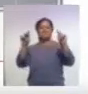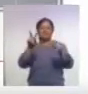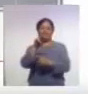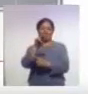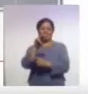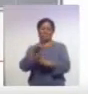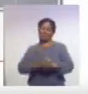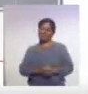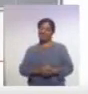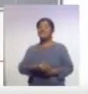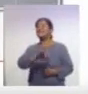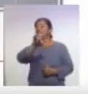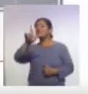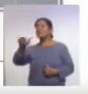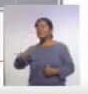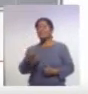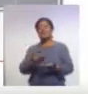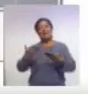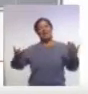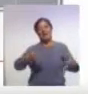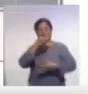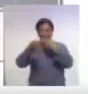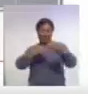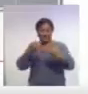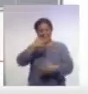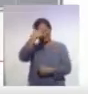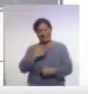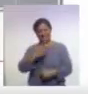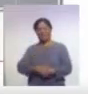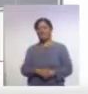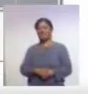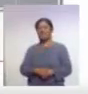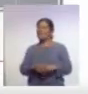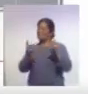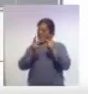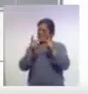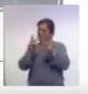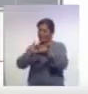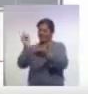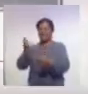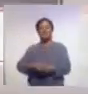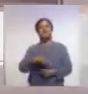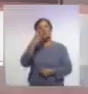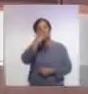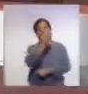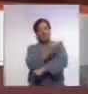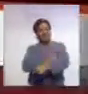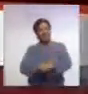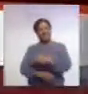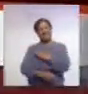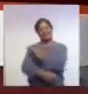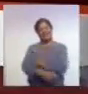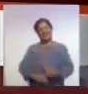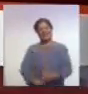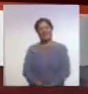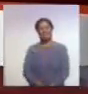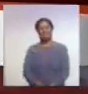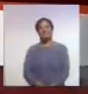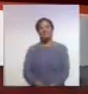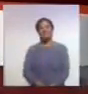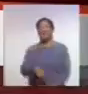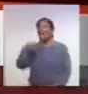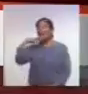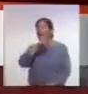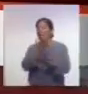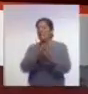Televisión y posteriormente en la tercera emisión de Ahora Noticias. Correcto, muchísimas gracias, Pepe. Al contrario, que tengan bonita tarde. Vamos rapidísimo,